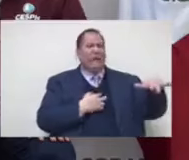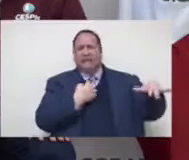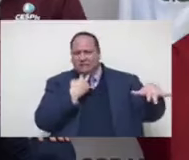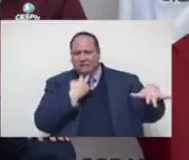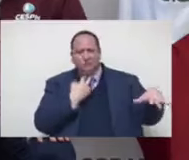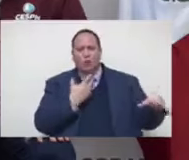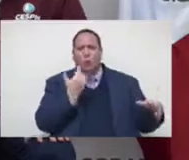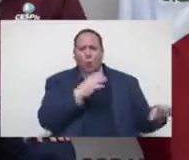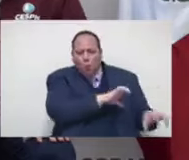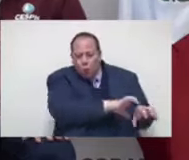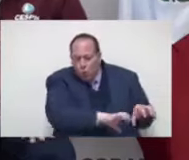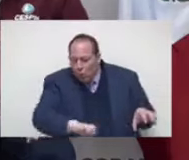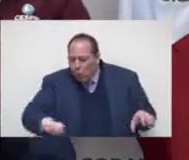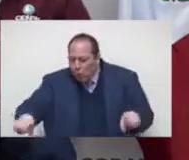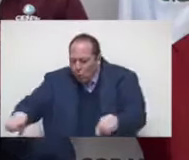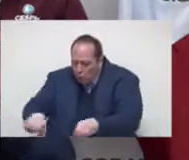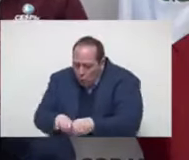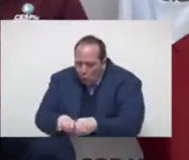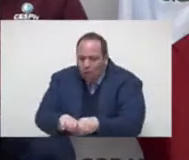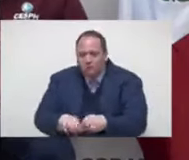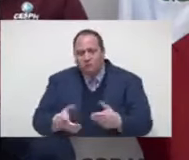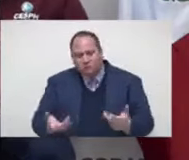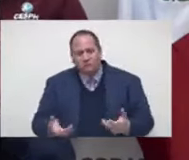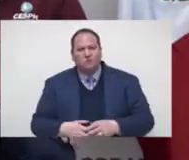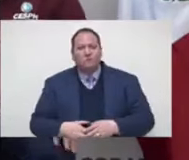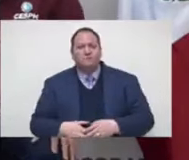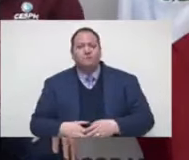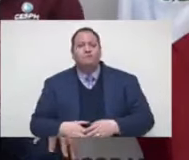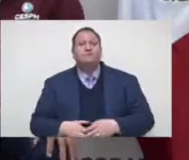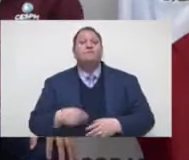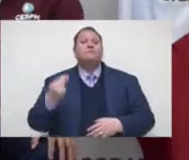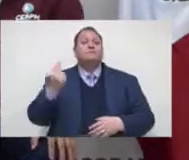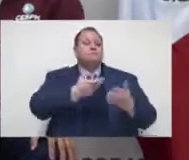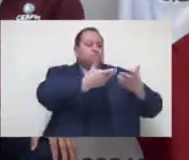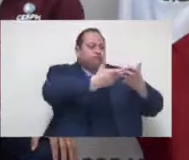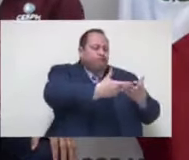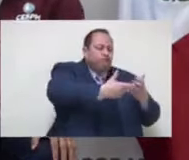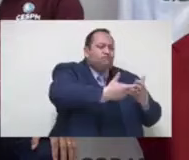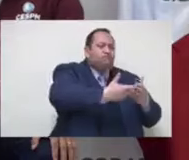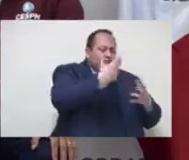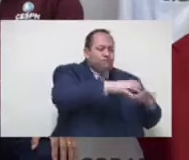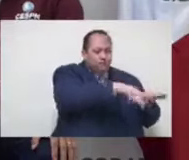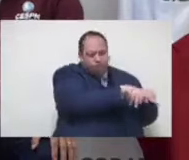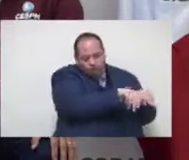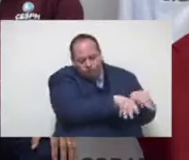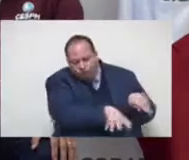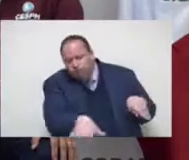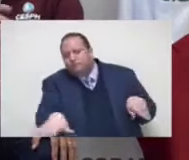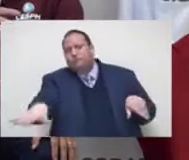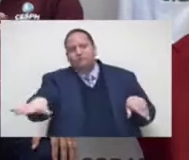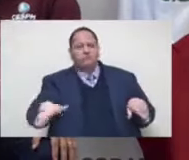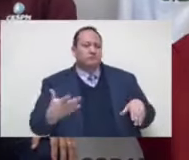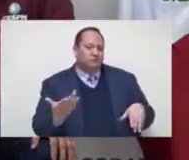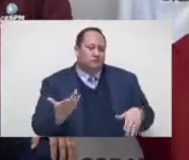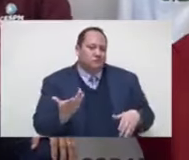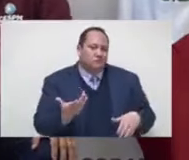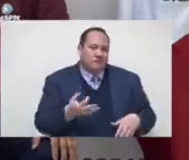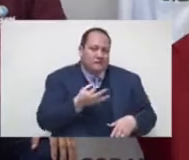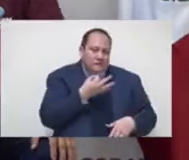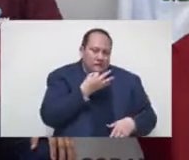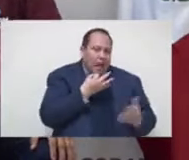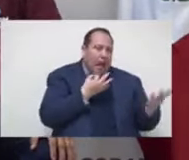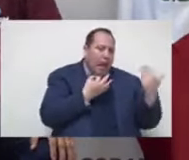las lluvias del lunes antepasado, tuvimos que meter equipo ahí precisamente para poderlo solucionar de manera